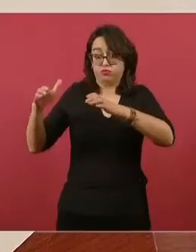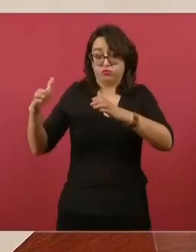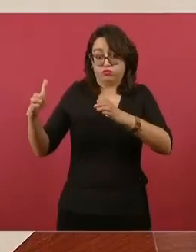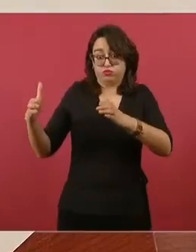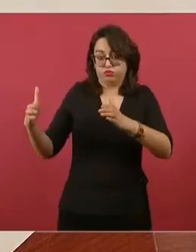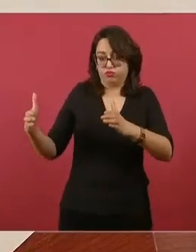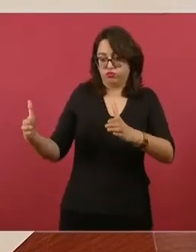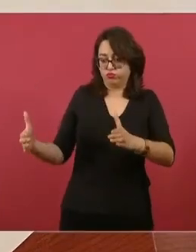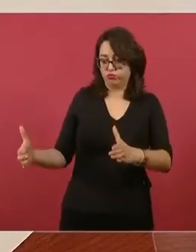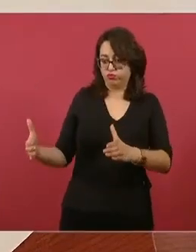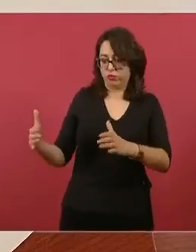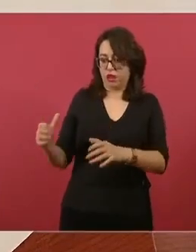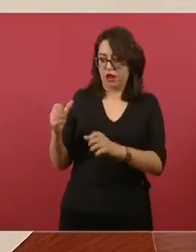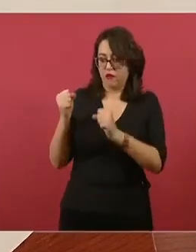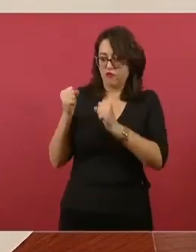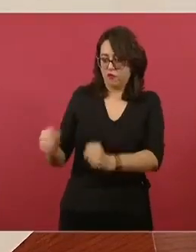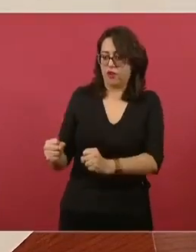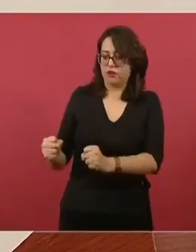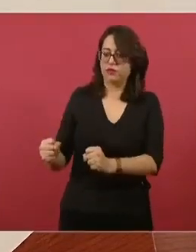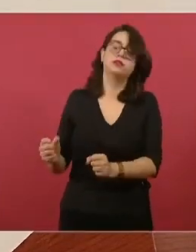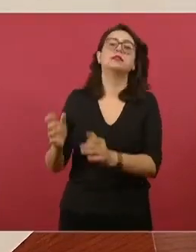antes de las lluvias,